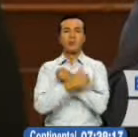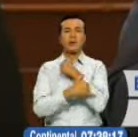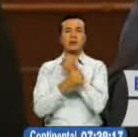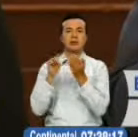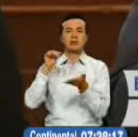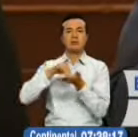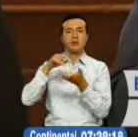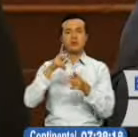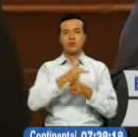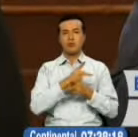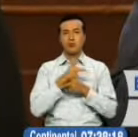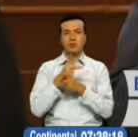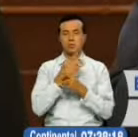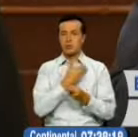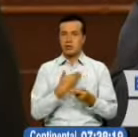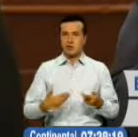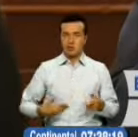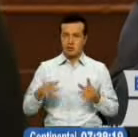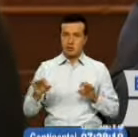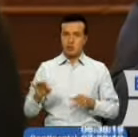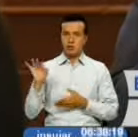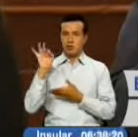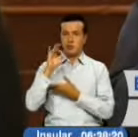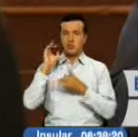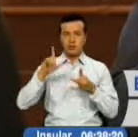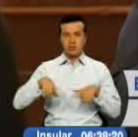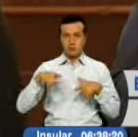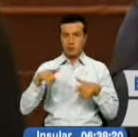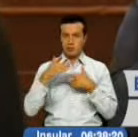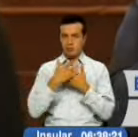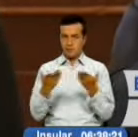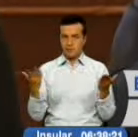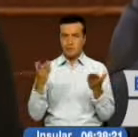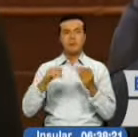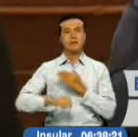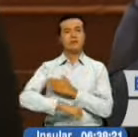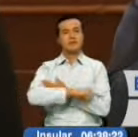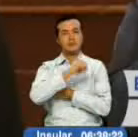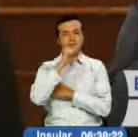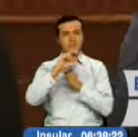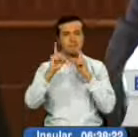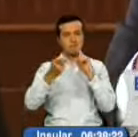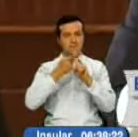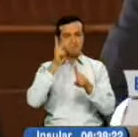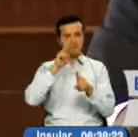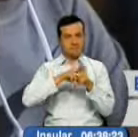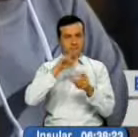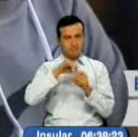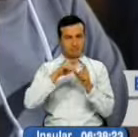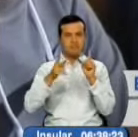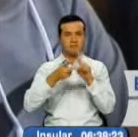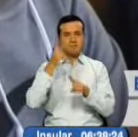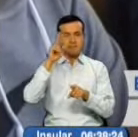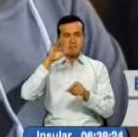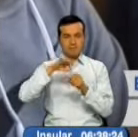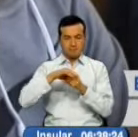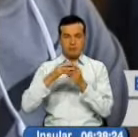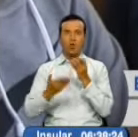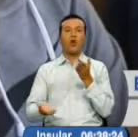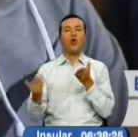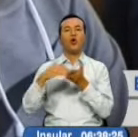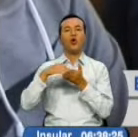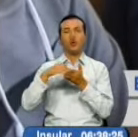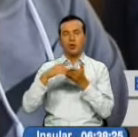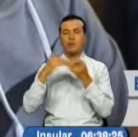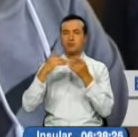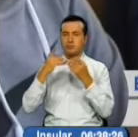del Consejo al presidente electo de Ecuador, Lenín Moreno Garcés, quien triunfó durante la primera vuelta y el balotaje, y cuya ganancia se ratificó en